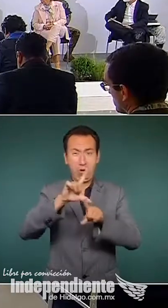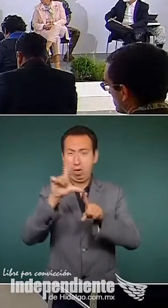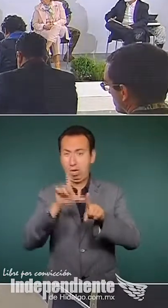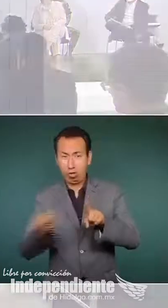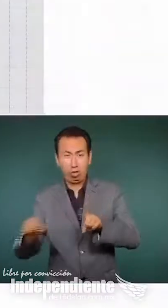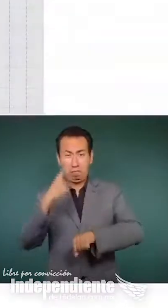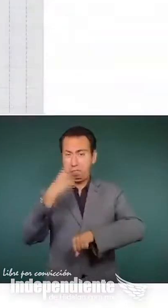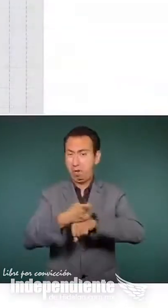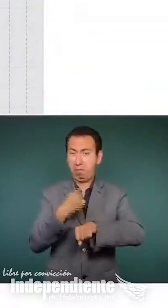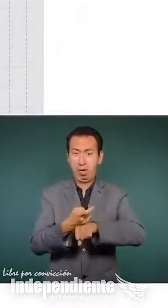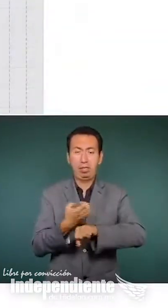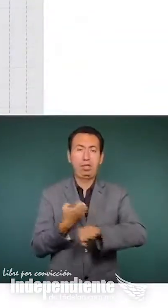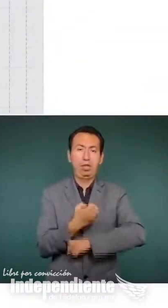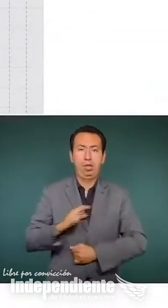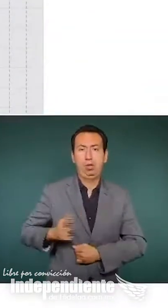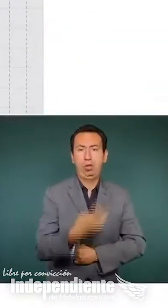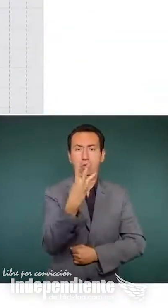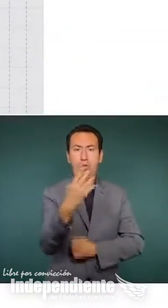dolosos, con